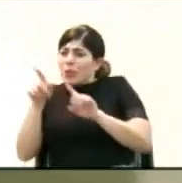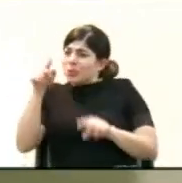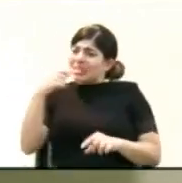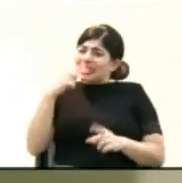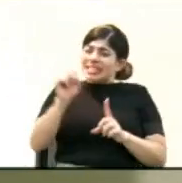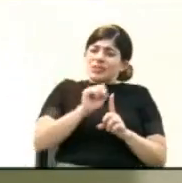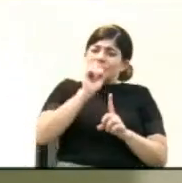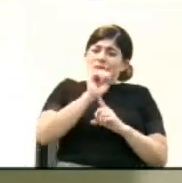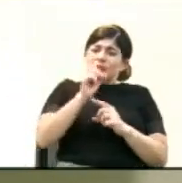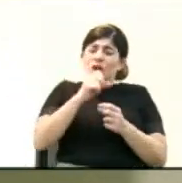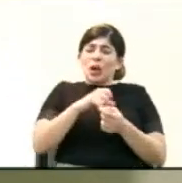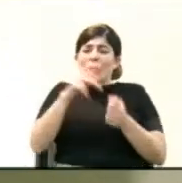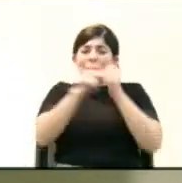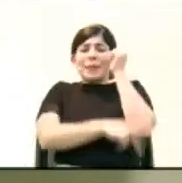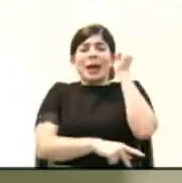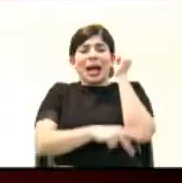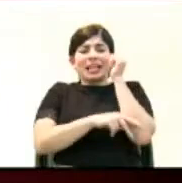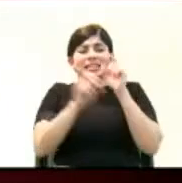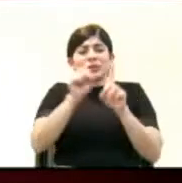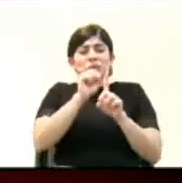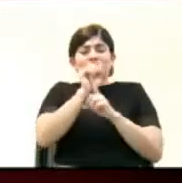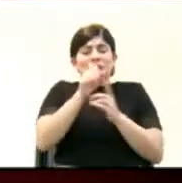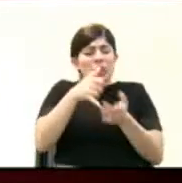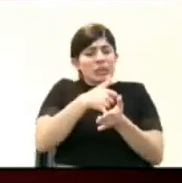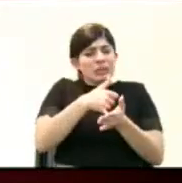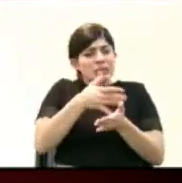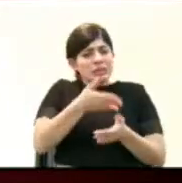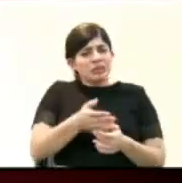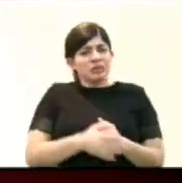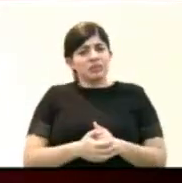situación hospitalaria crítica?